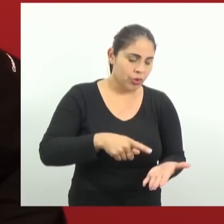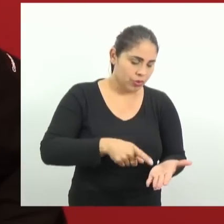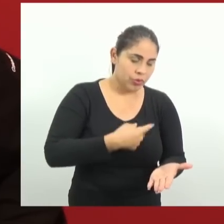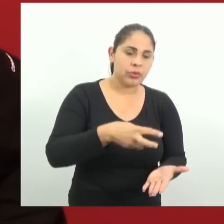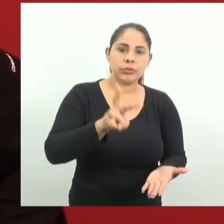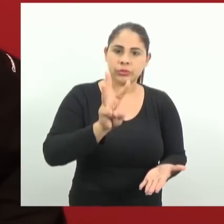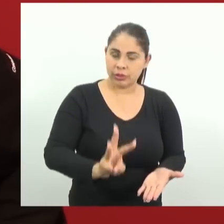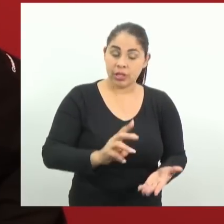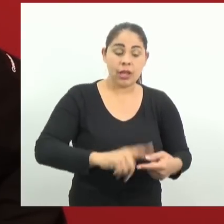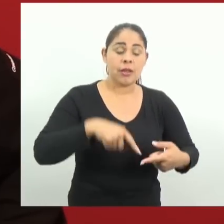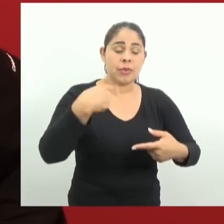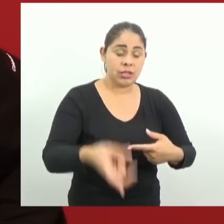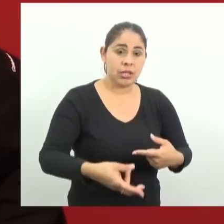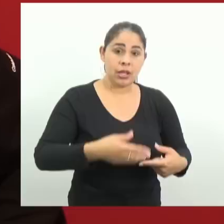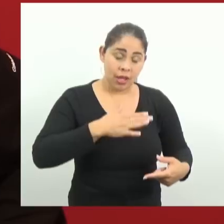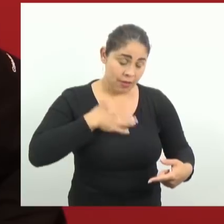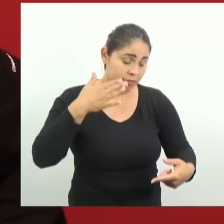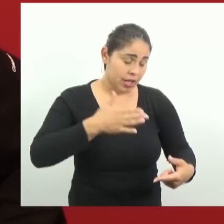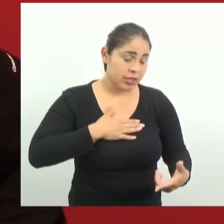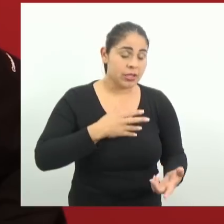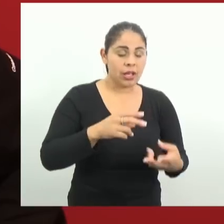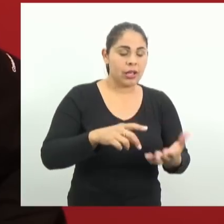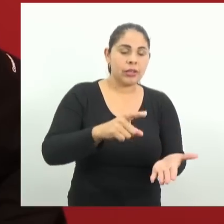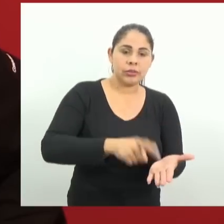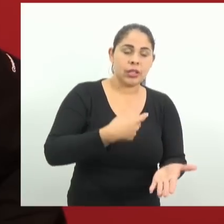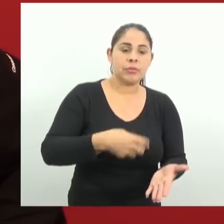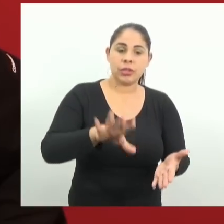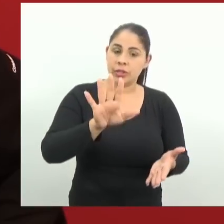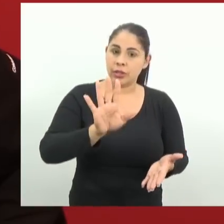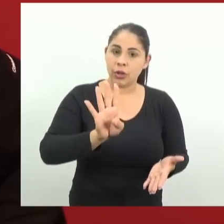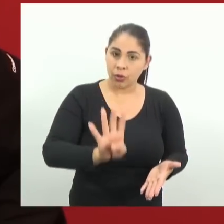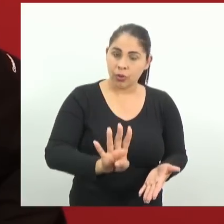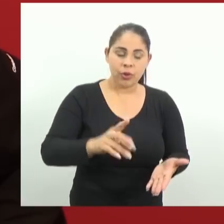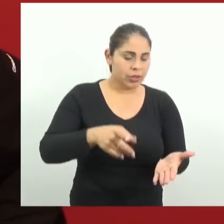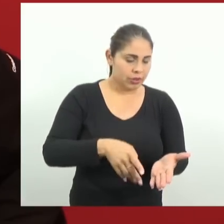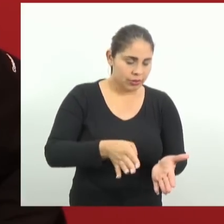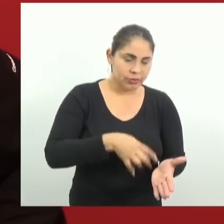4, 5 y 6. Y así lees tres capítulos cada día.